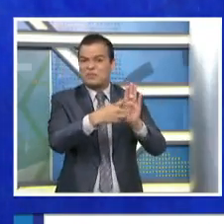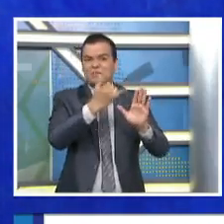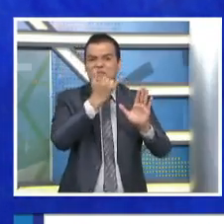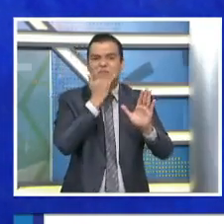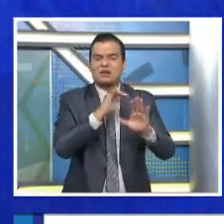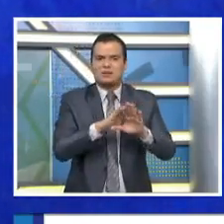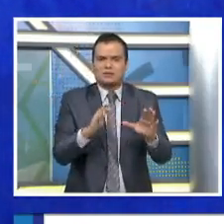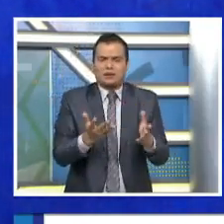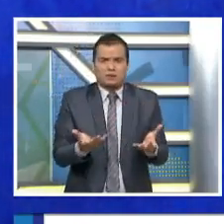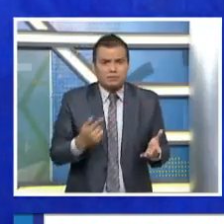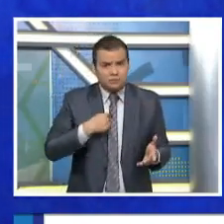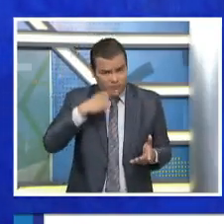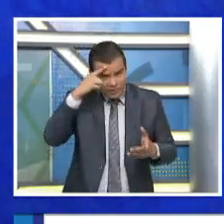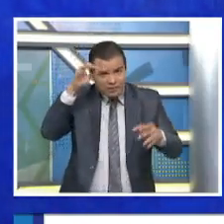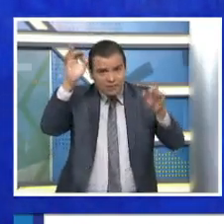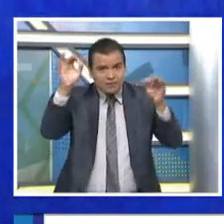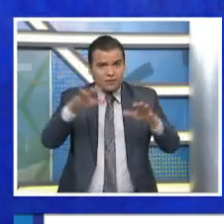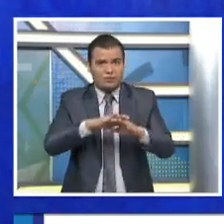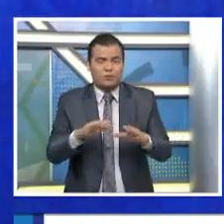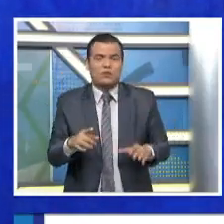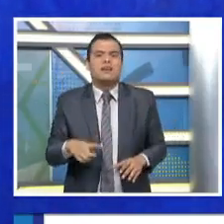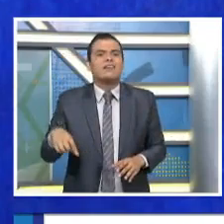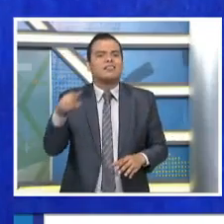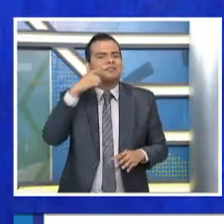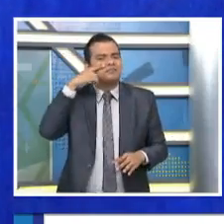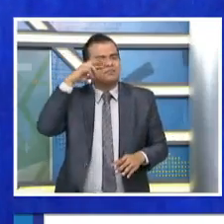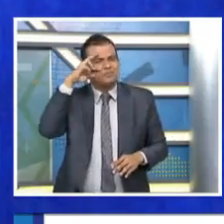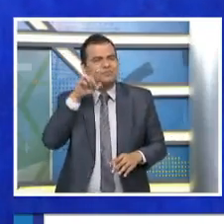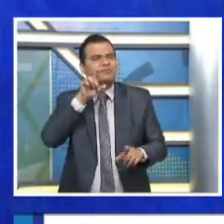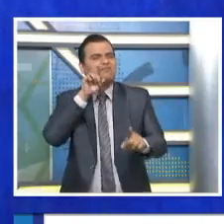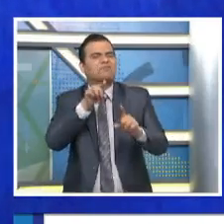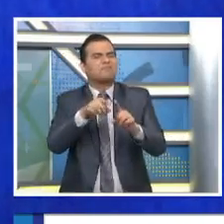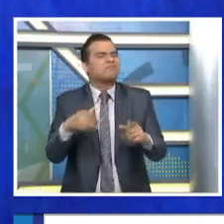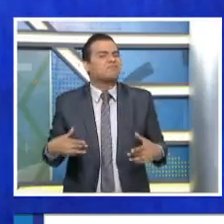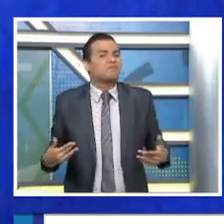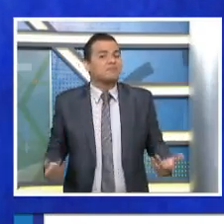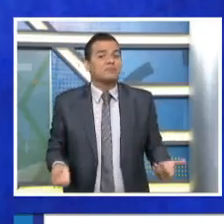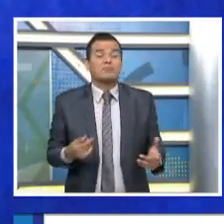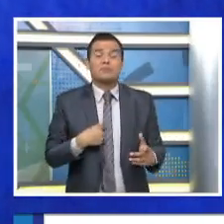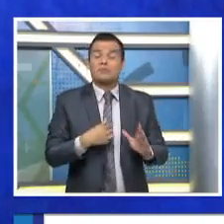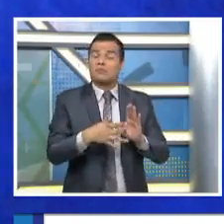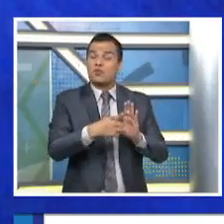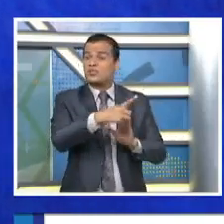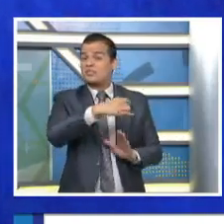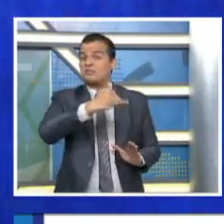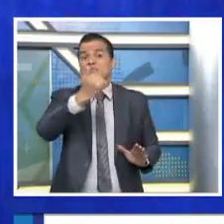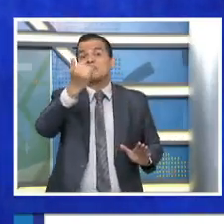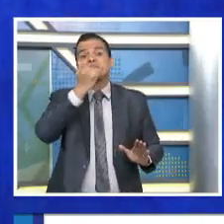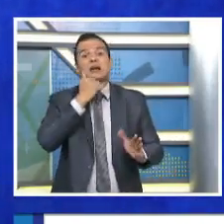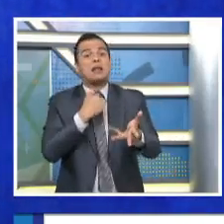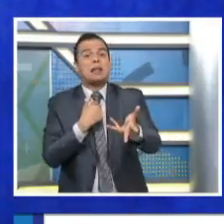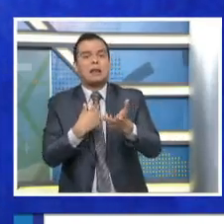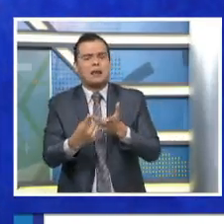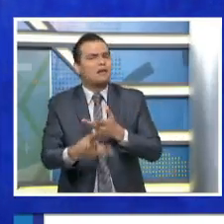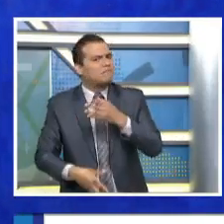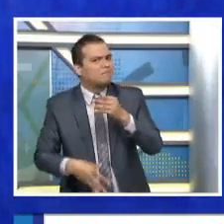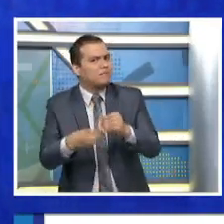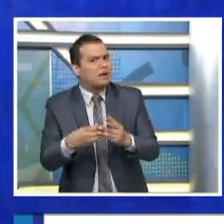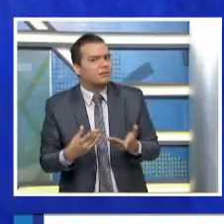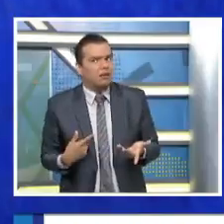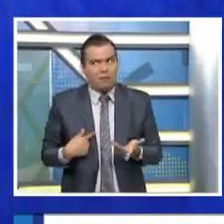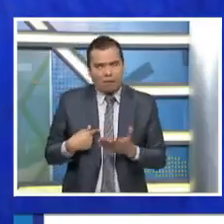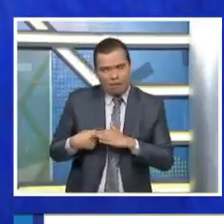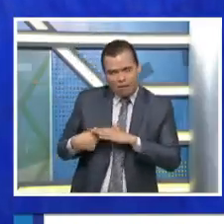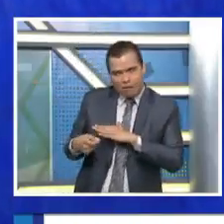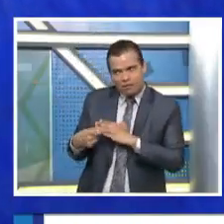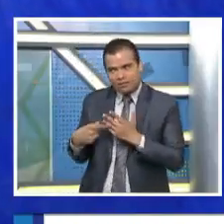seguro que no solamente lo hacen dañando sobre la mesa la reputación, sino que también lo hacen debajo de la